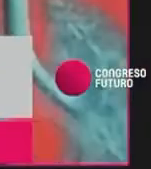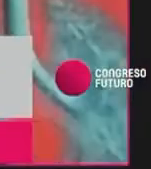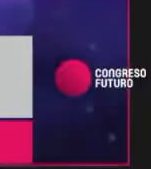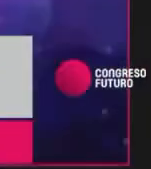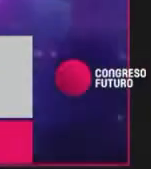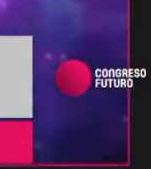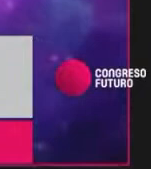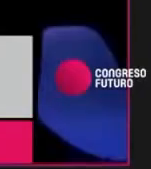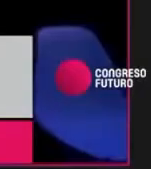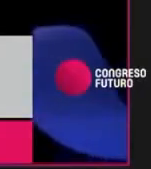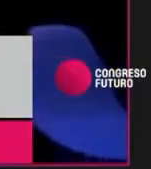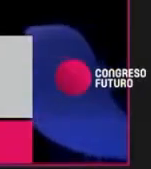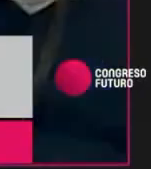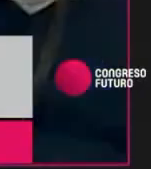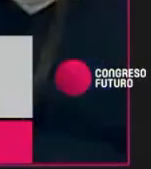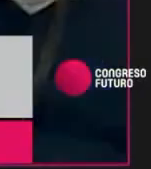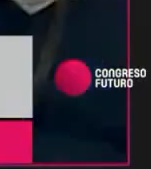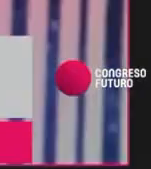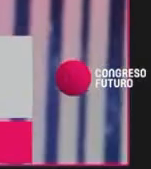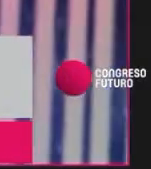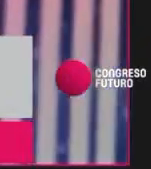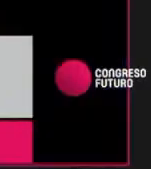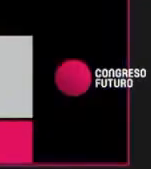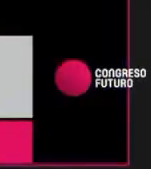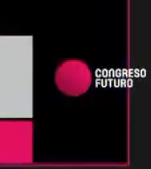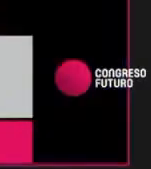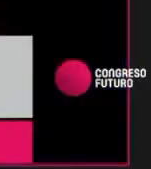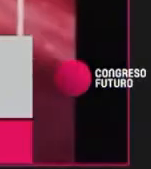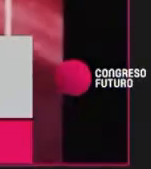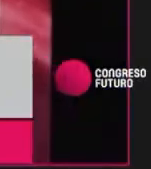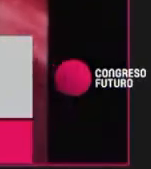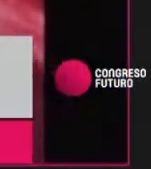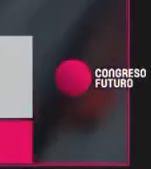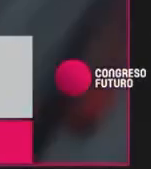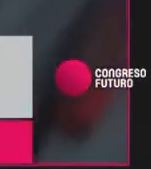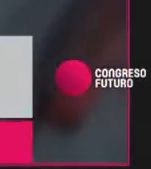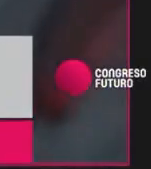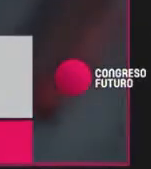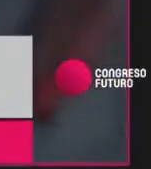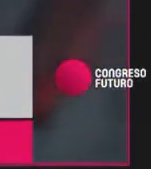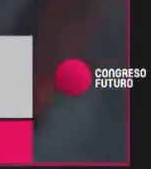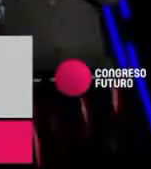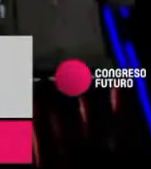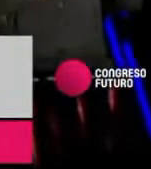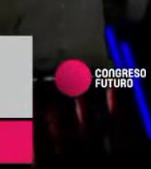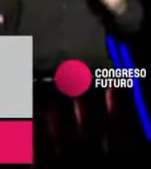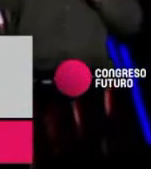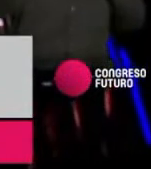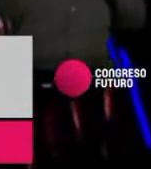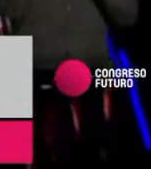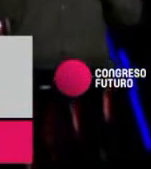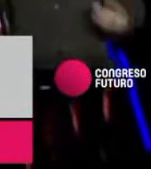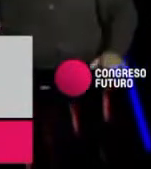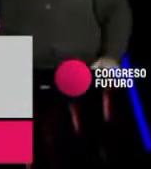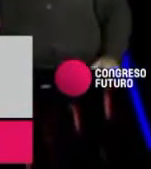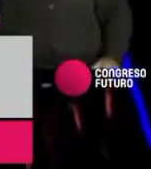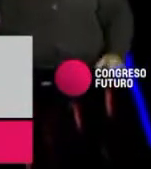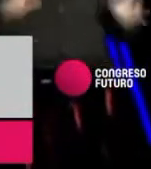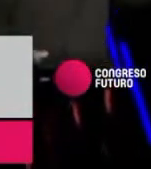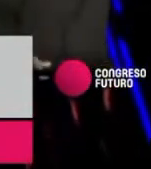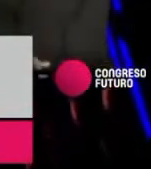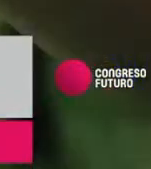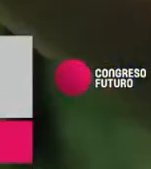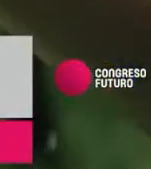es cada vez más trascendental y espacios como Congreso Futuro son la vitrina perfecta para la necesaria divulgación